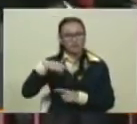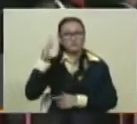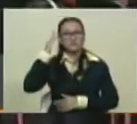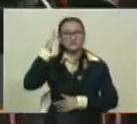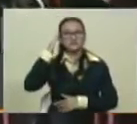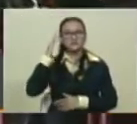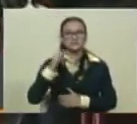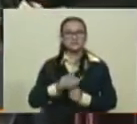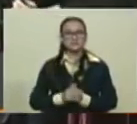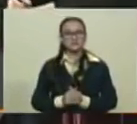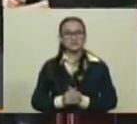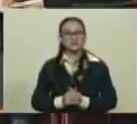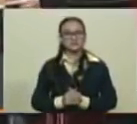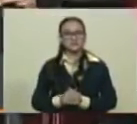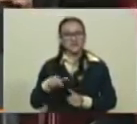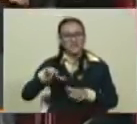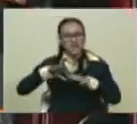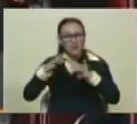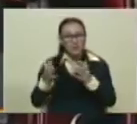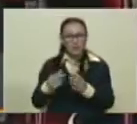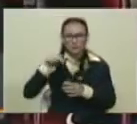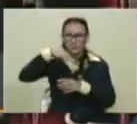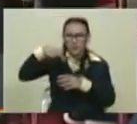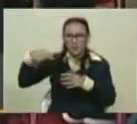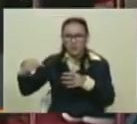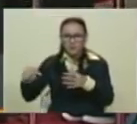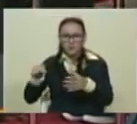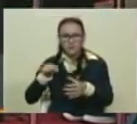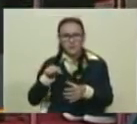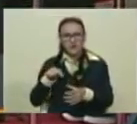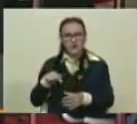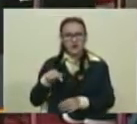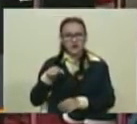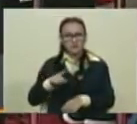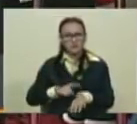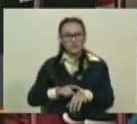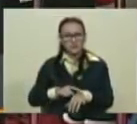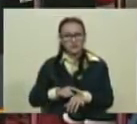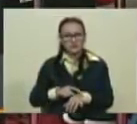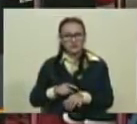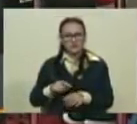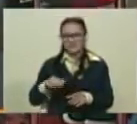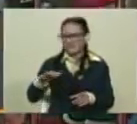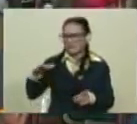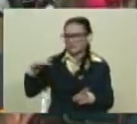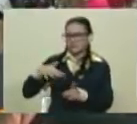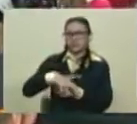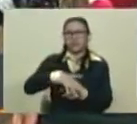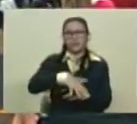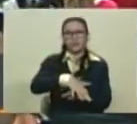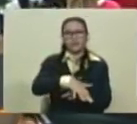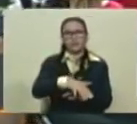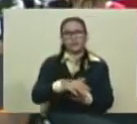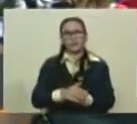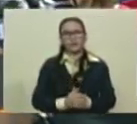gran Fox News del mundo. Pero es que es avasallante.